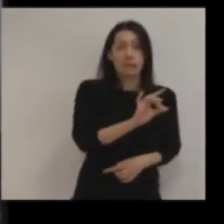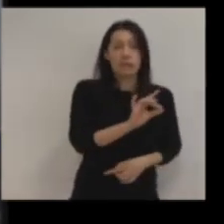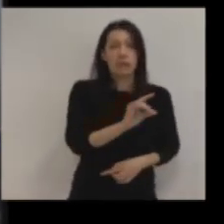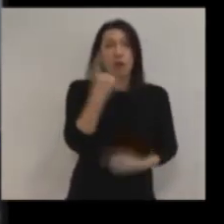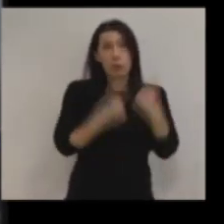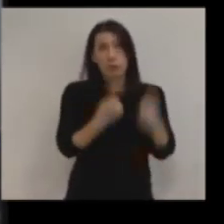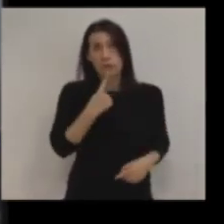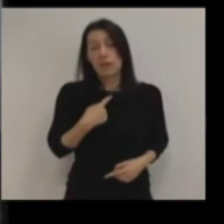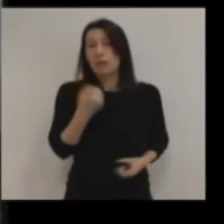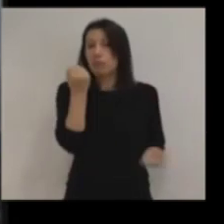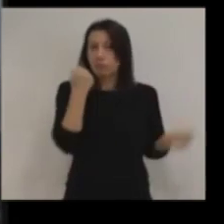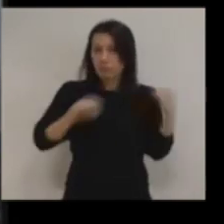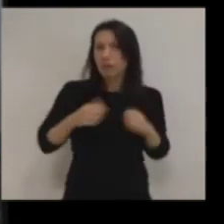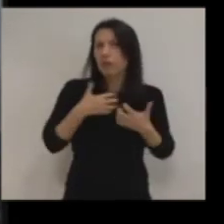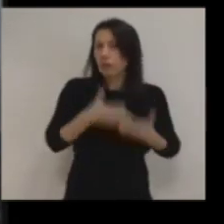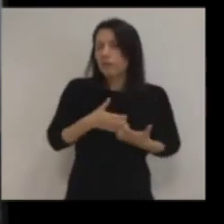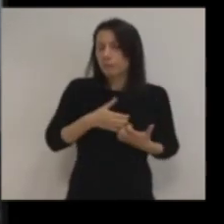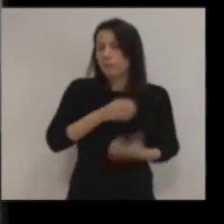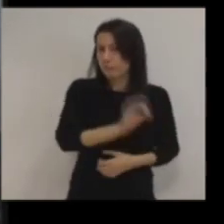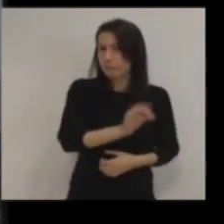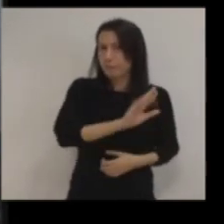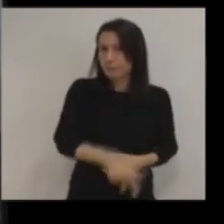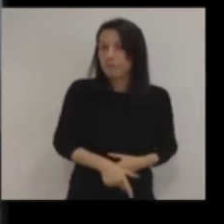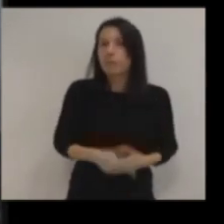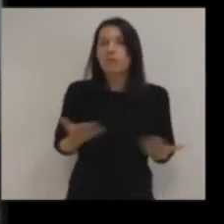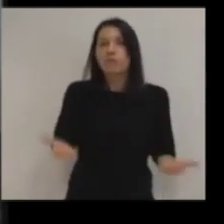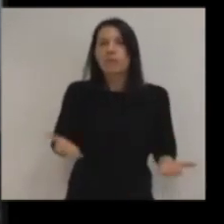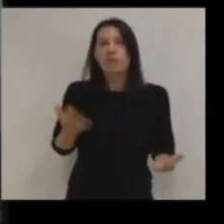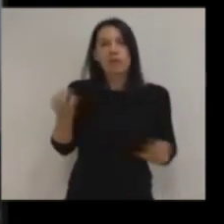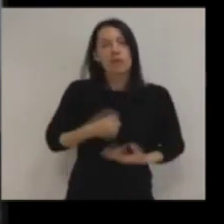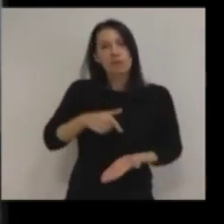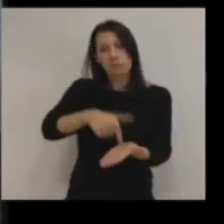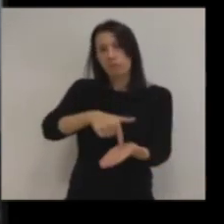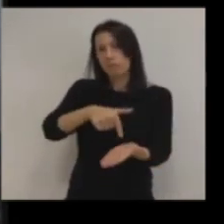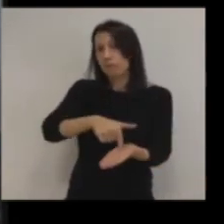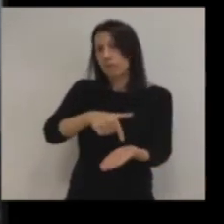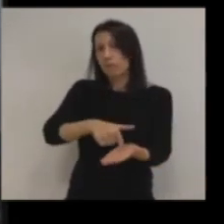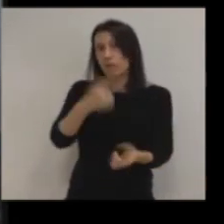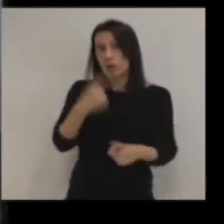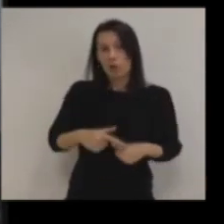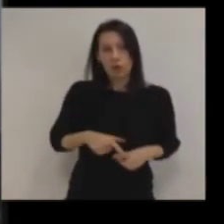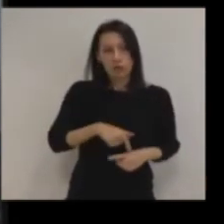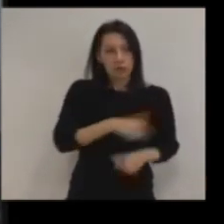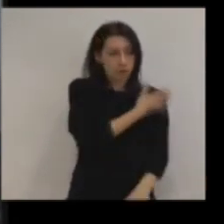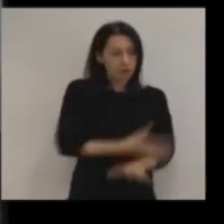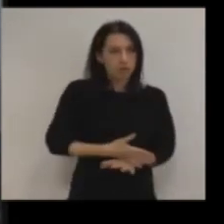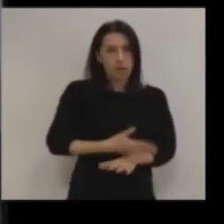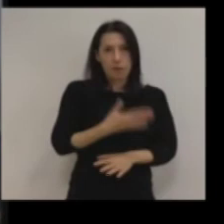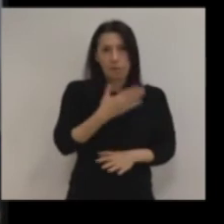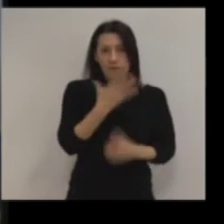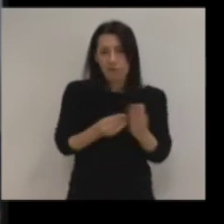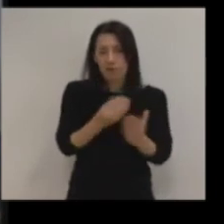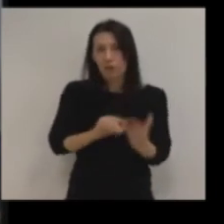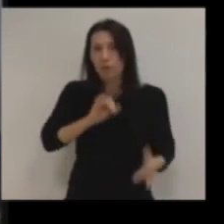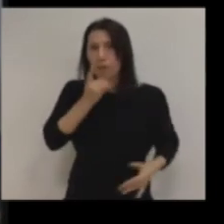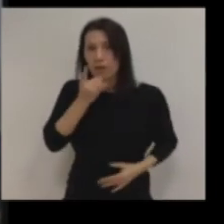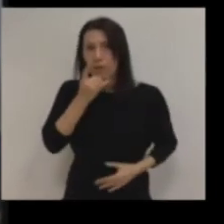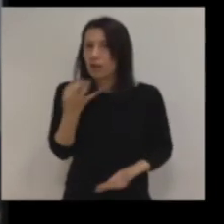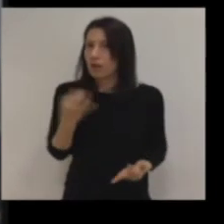rebelde, guerrero, Hace bien. pero evidentemente hay que reclamar lo que está mal, porque si no, no se va a hacer